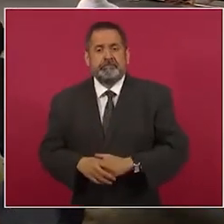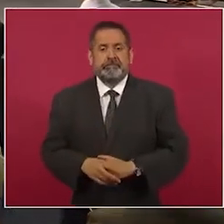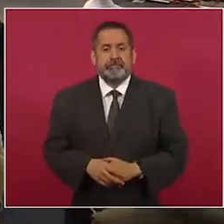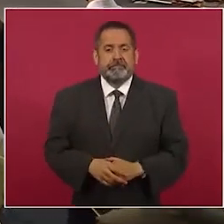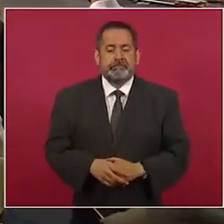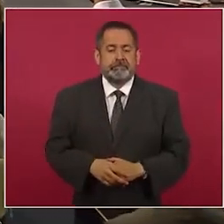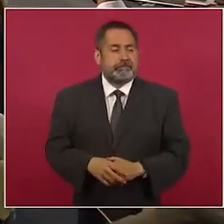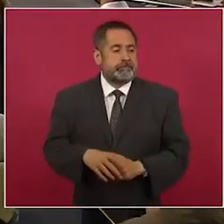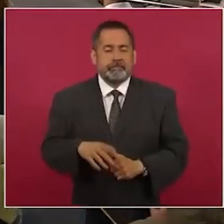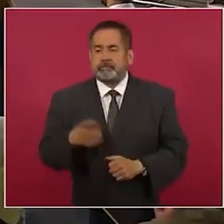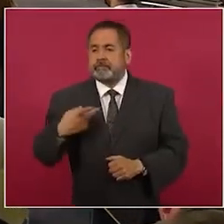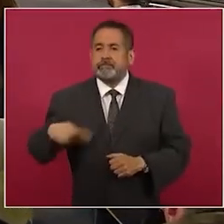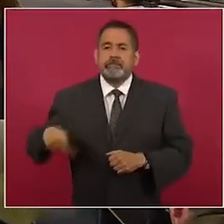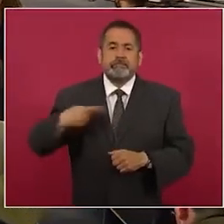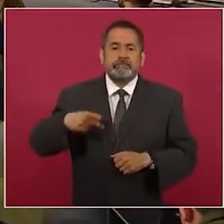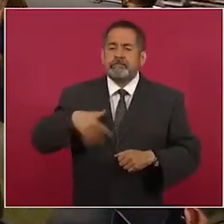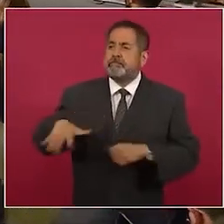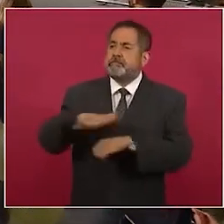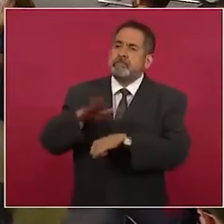en aprobación